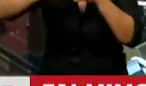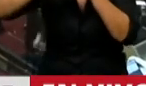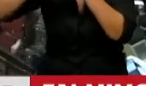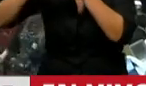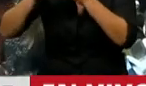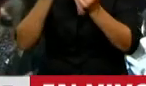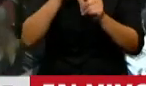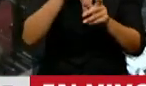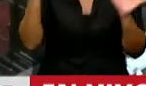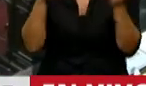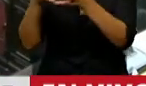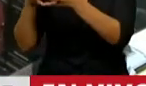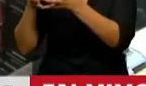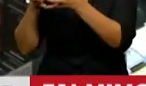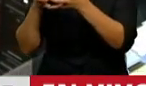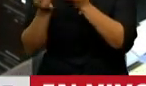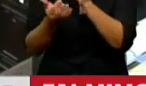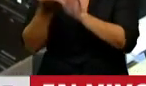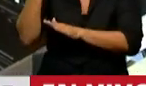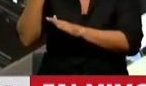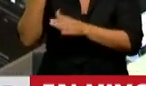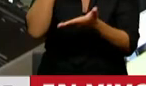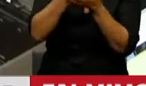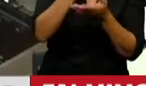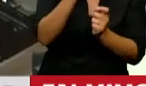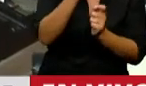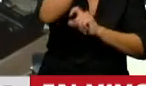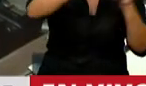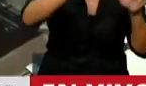muchos grupos económicos en la Argentina y que pagó el pueblo argentino.